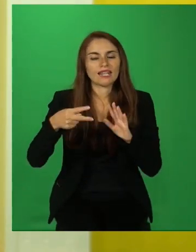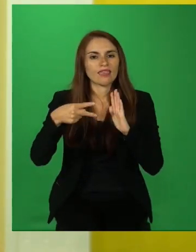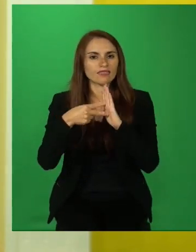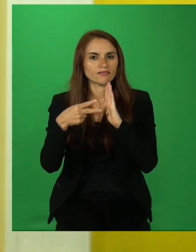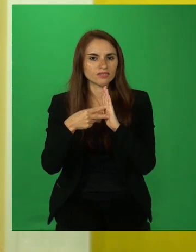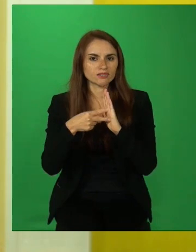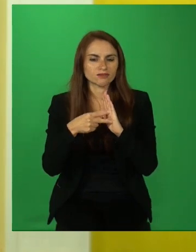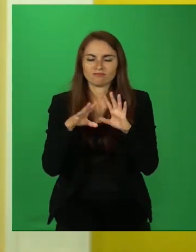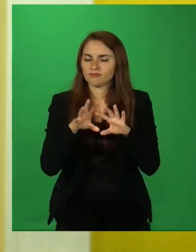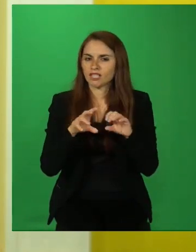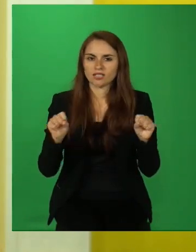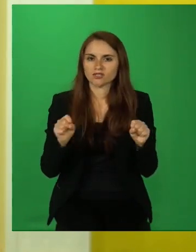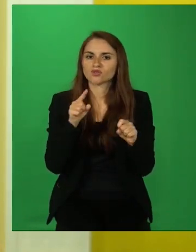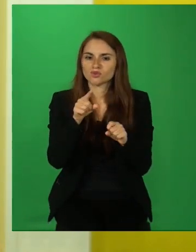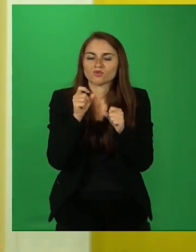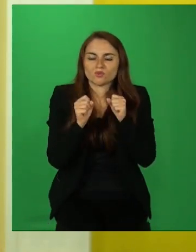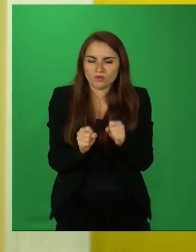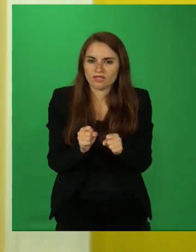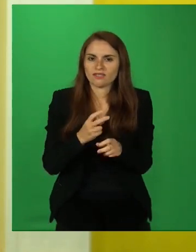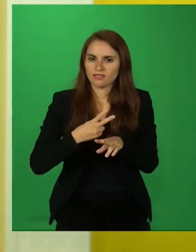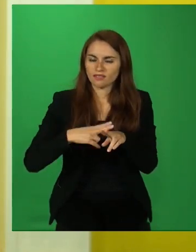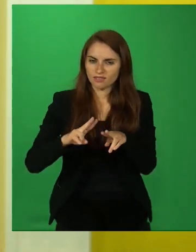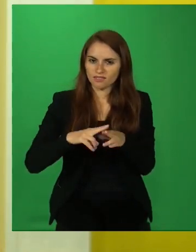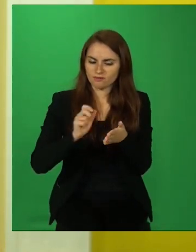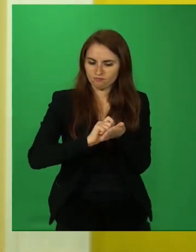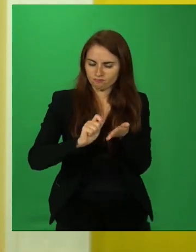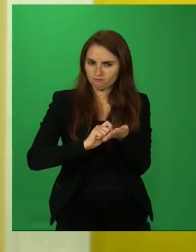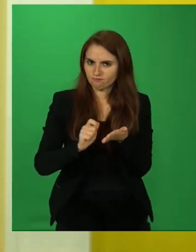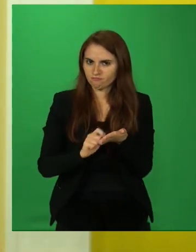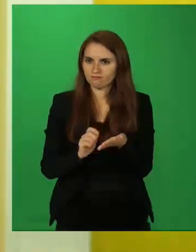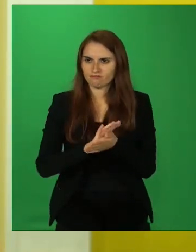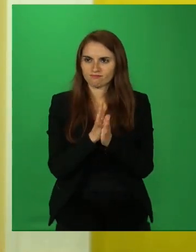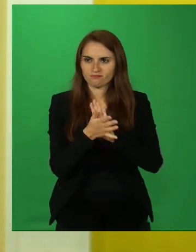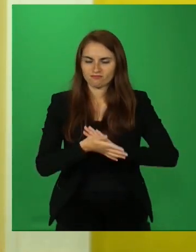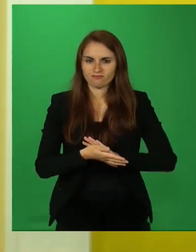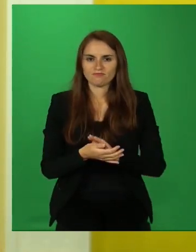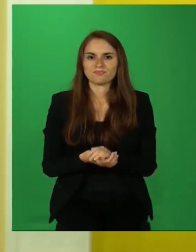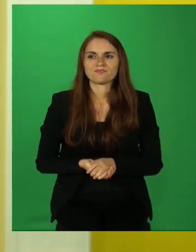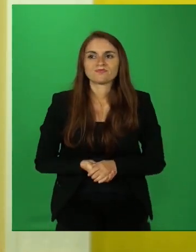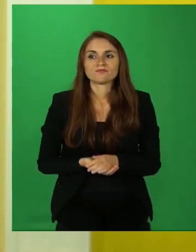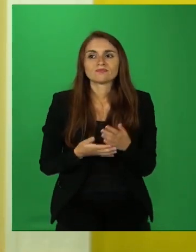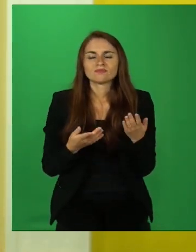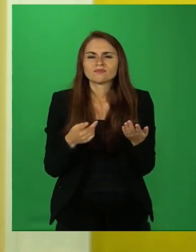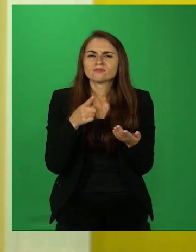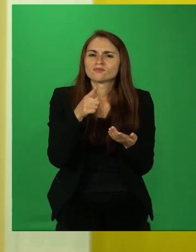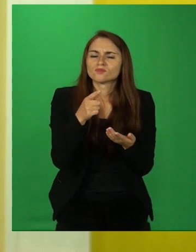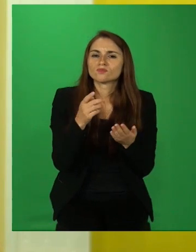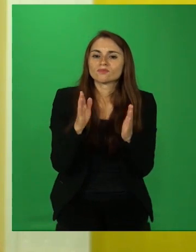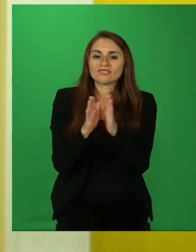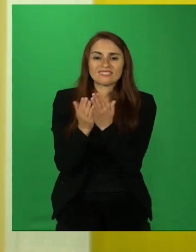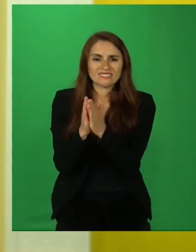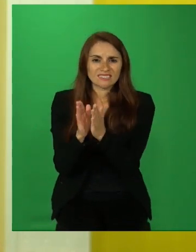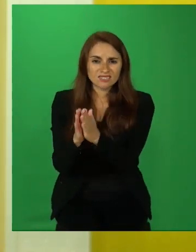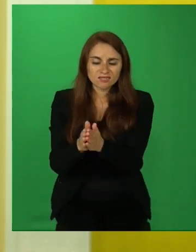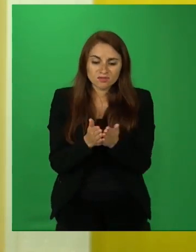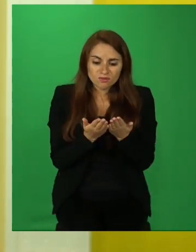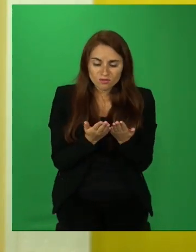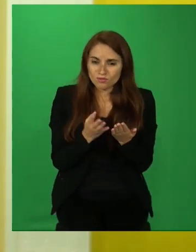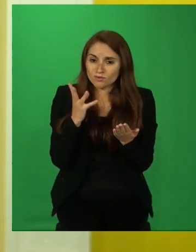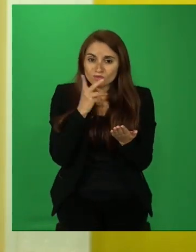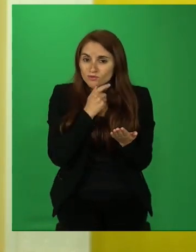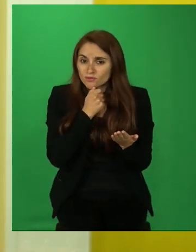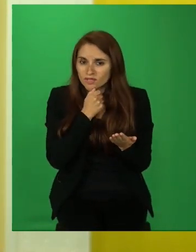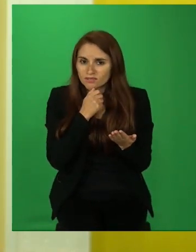están listo para trabajar todas esas páginas si no tienes tu texto de estudio